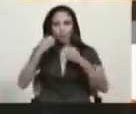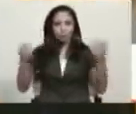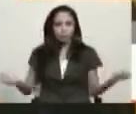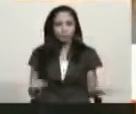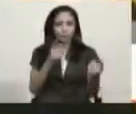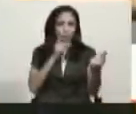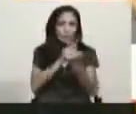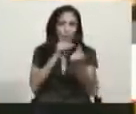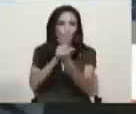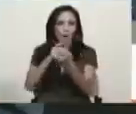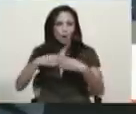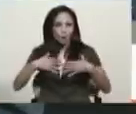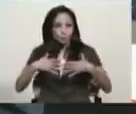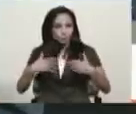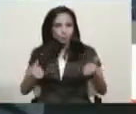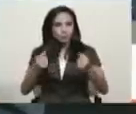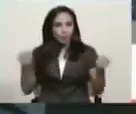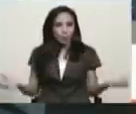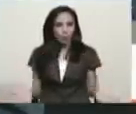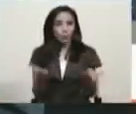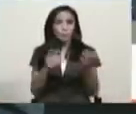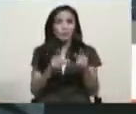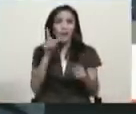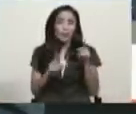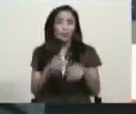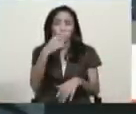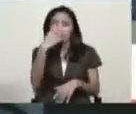llevar a los que nunca han tenido nada,